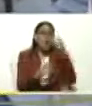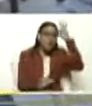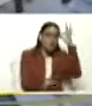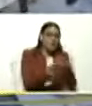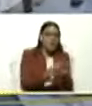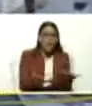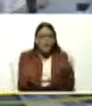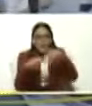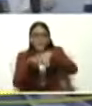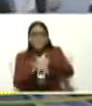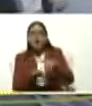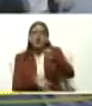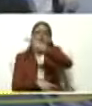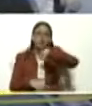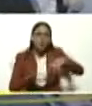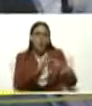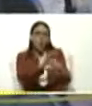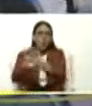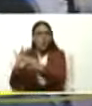fe a la ciencia